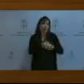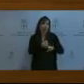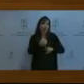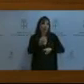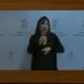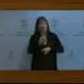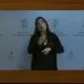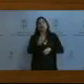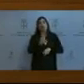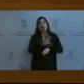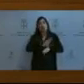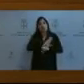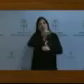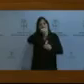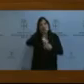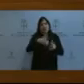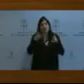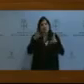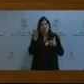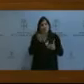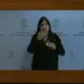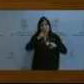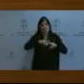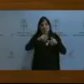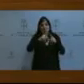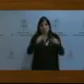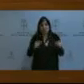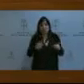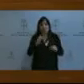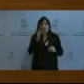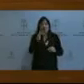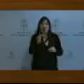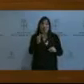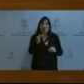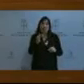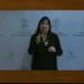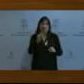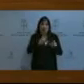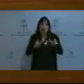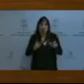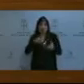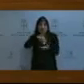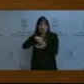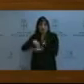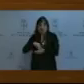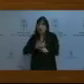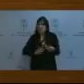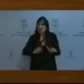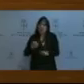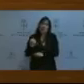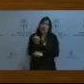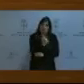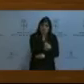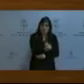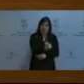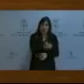de Asturias y la mayor parte de los comparecientes les apoyen en los textos que ustedes traen aquí, las modificaciones